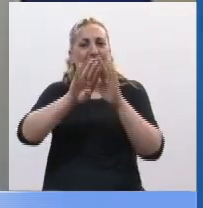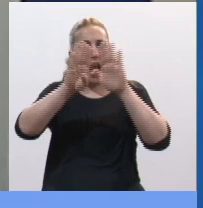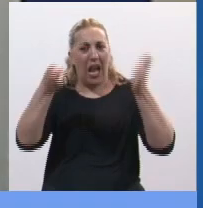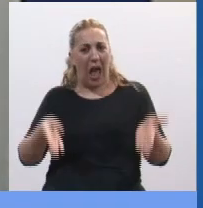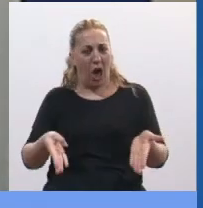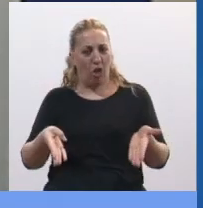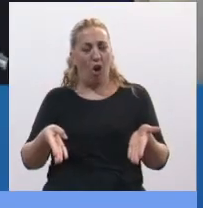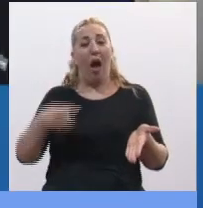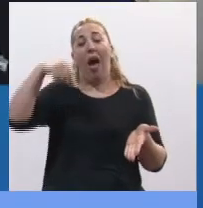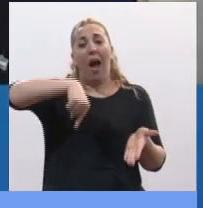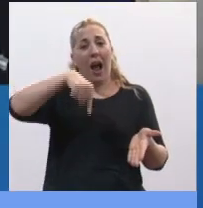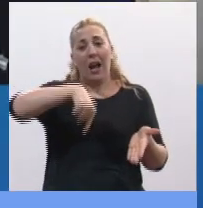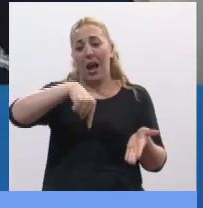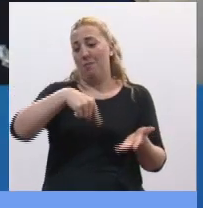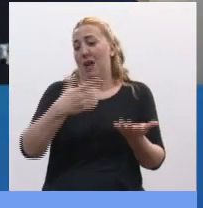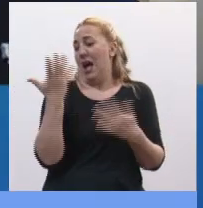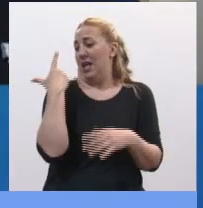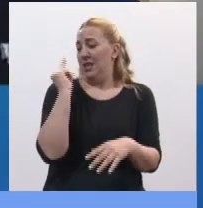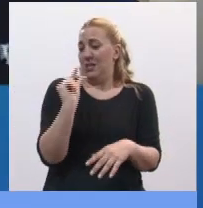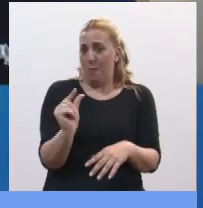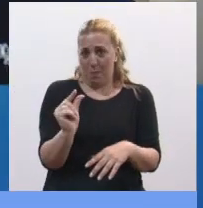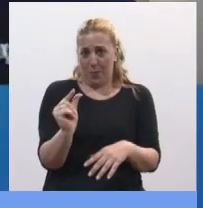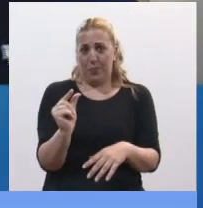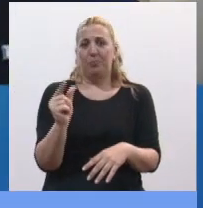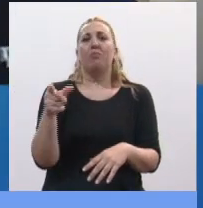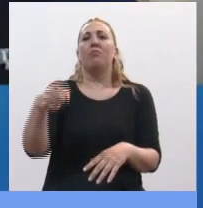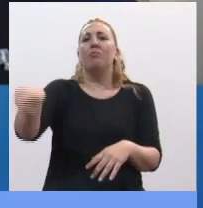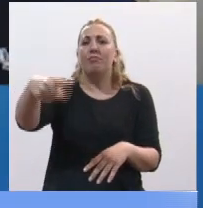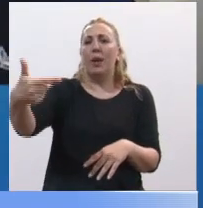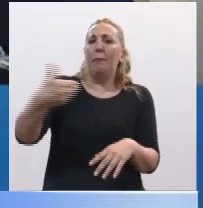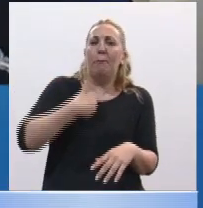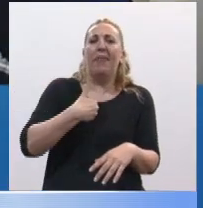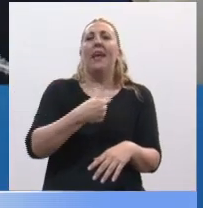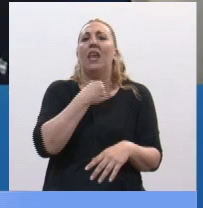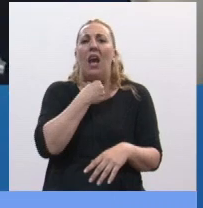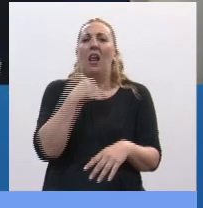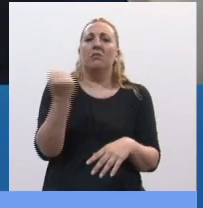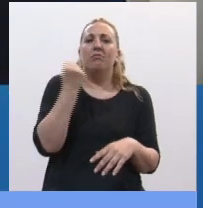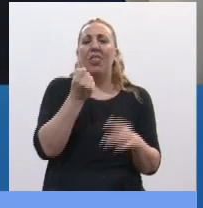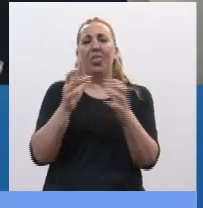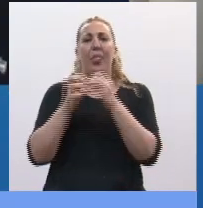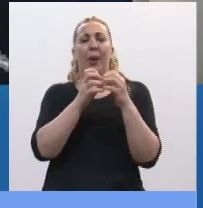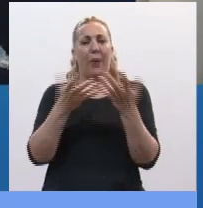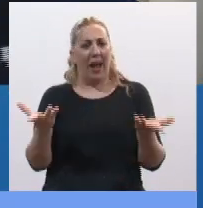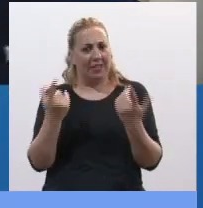Senado y que hasta hace pocos días nos pedía que pongamos en debate,